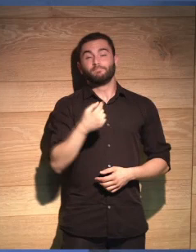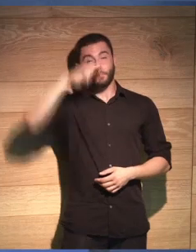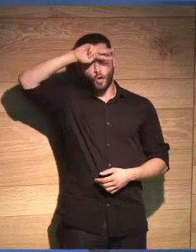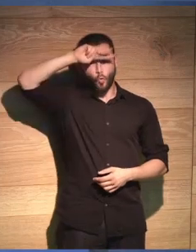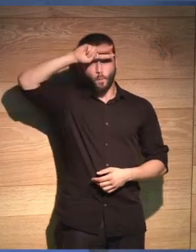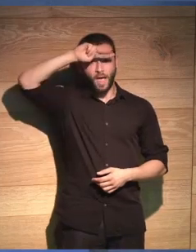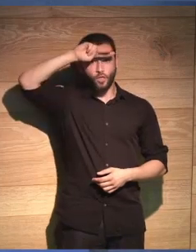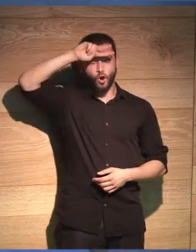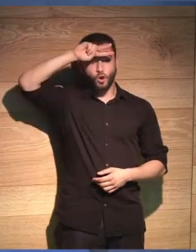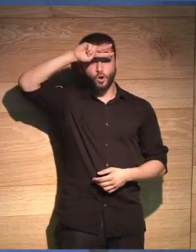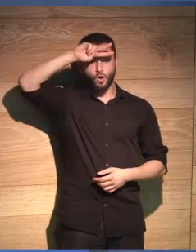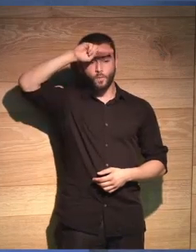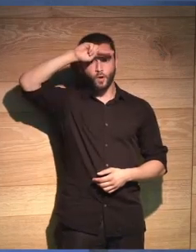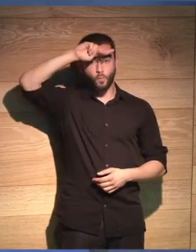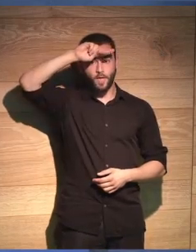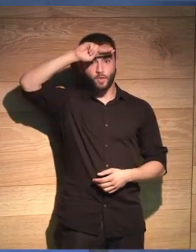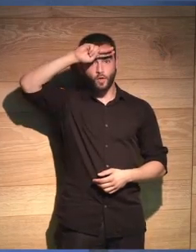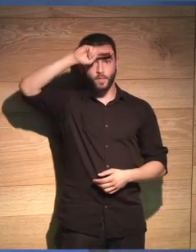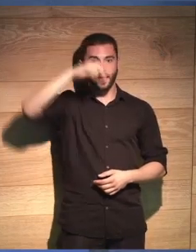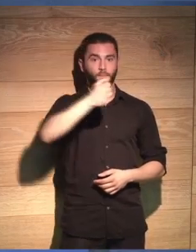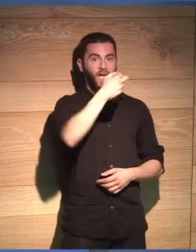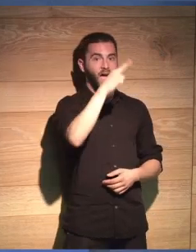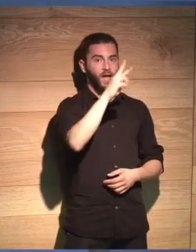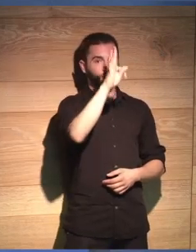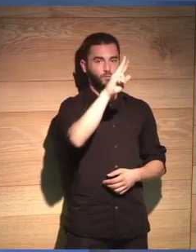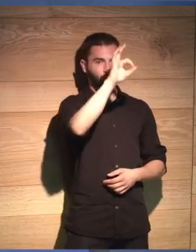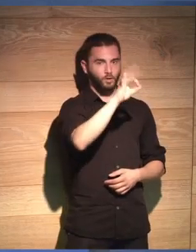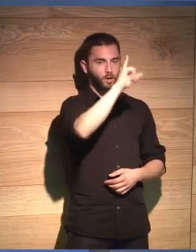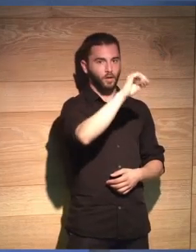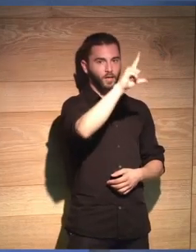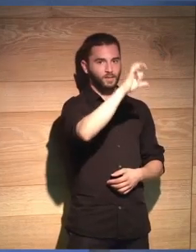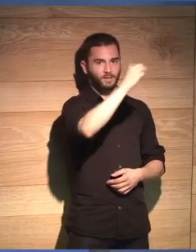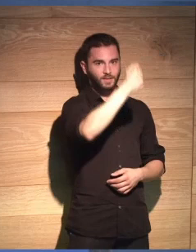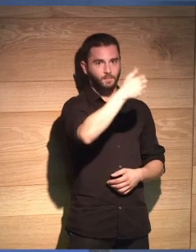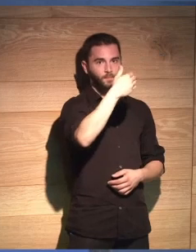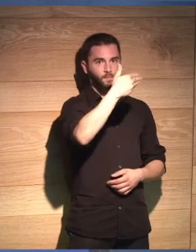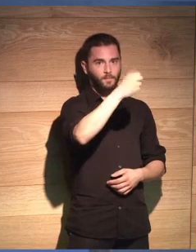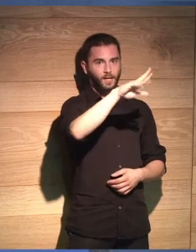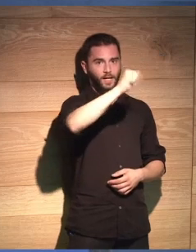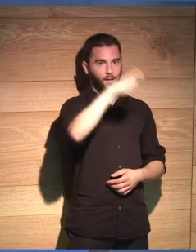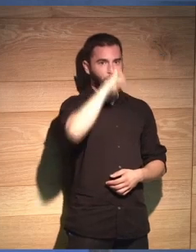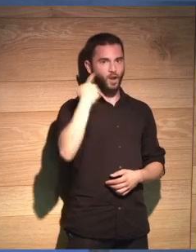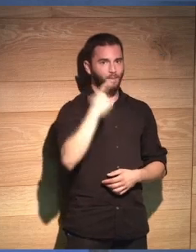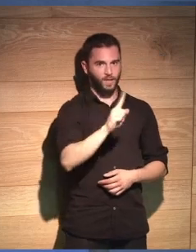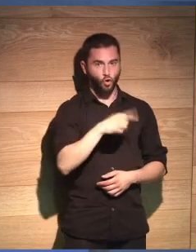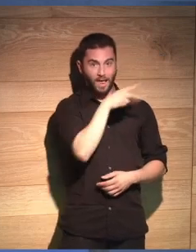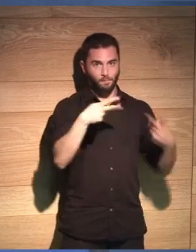preocupación de que no caiga en el olvido la memoria de Arturo, de Ilsa Barea, y casualidades de la vida, pues compartimos una pasión común como es